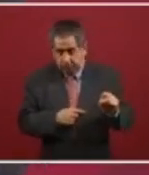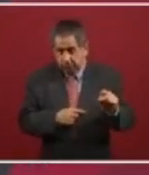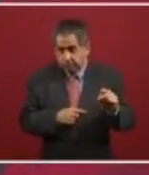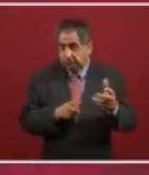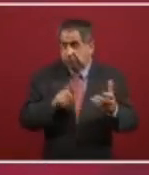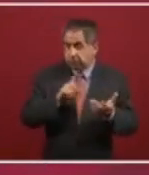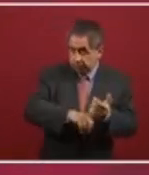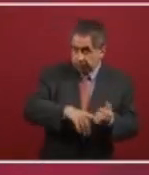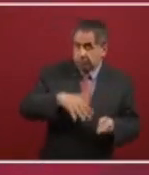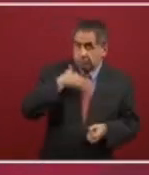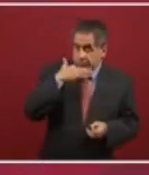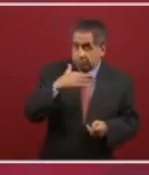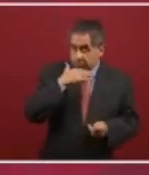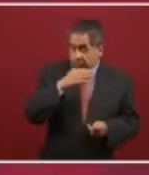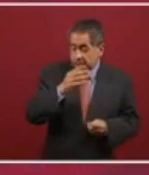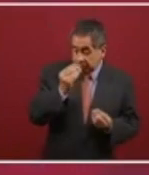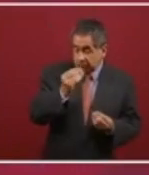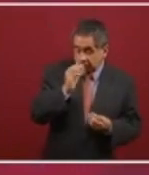actos de corrupción,